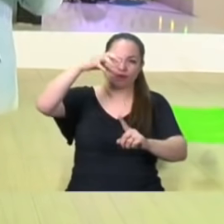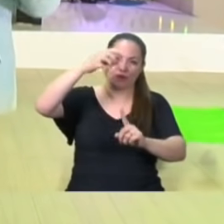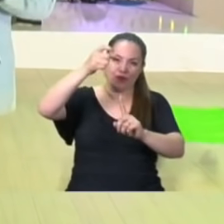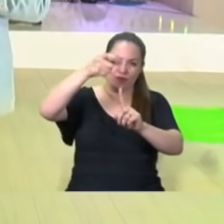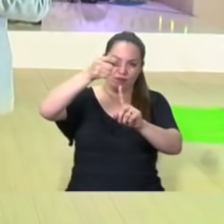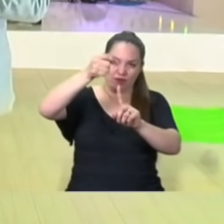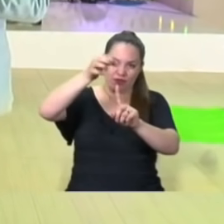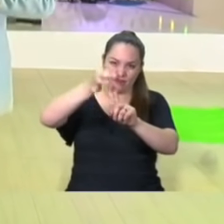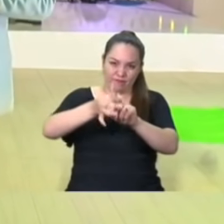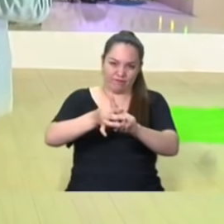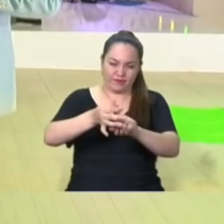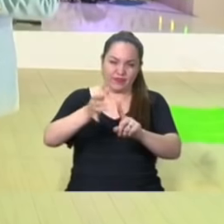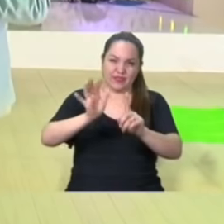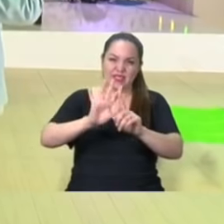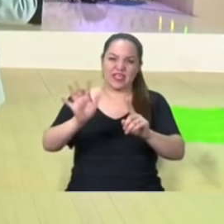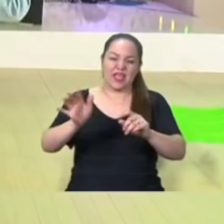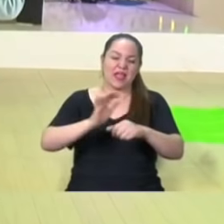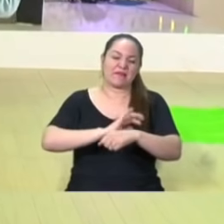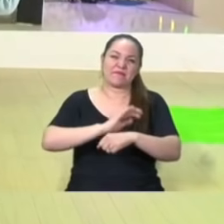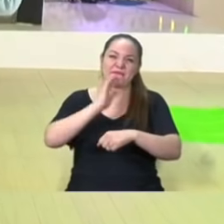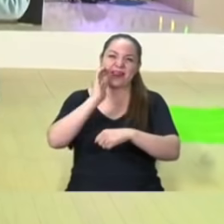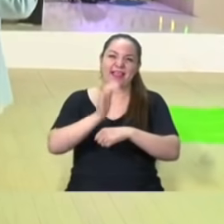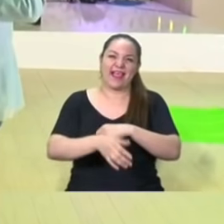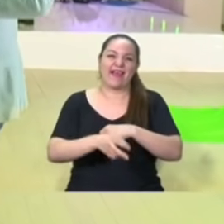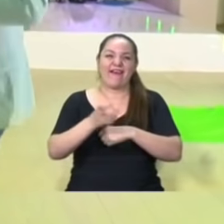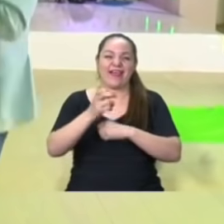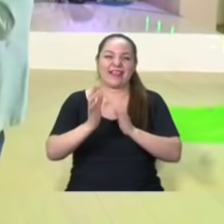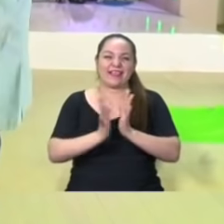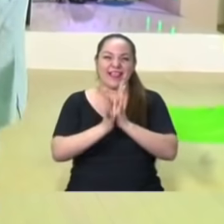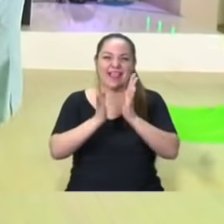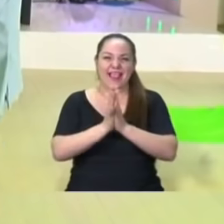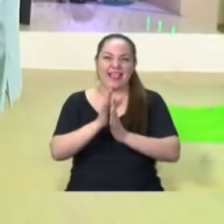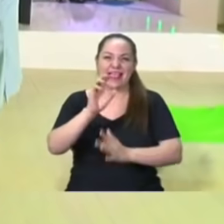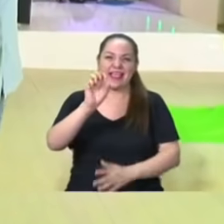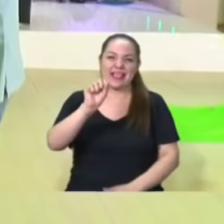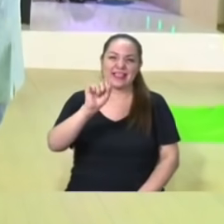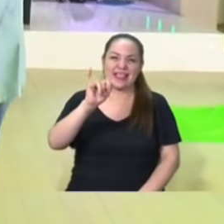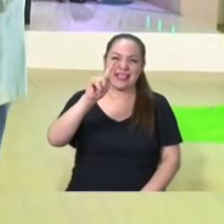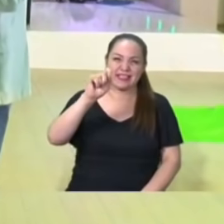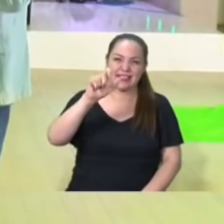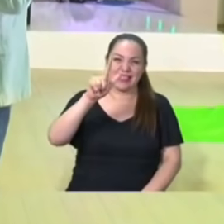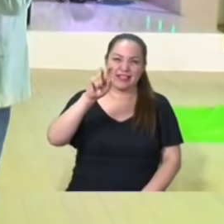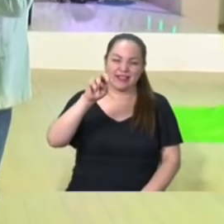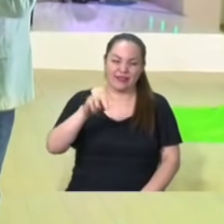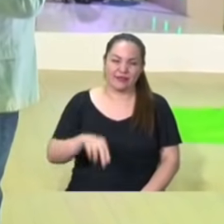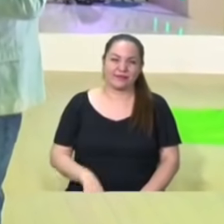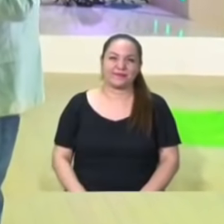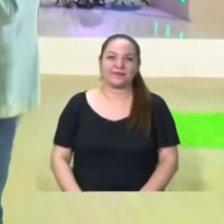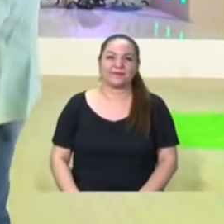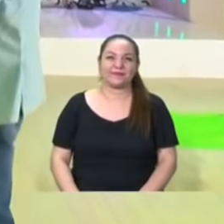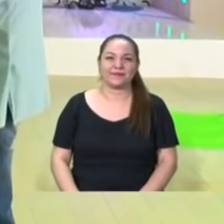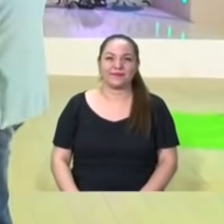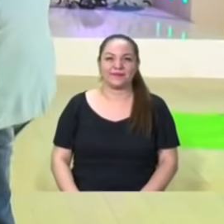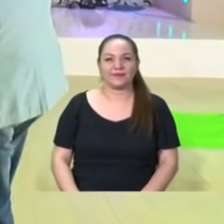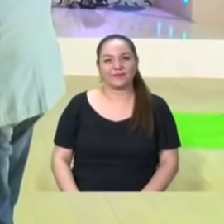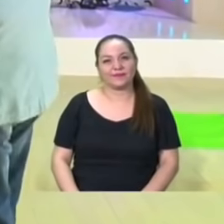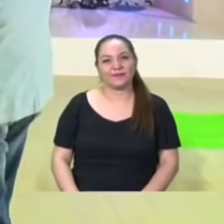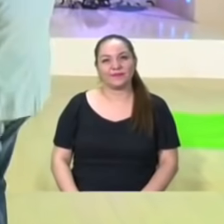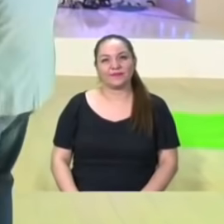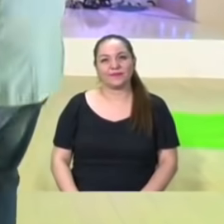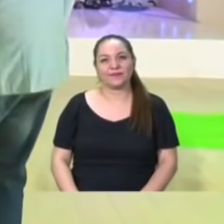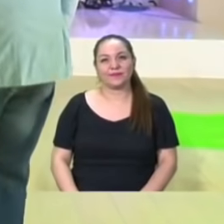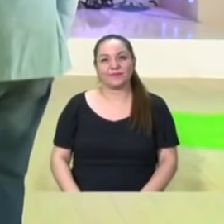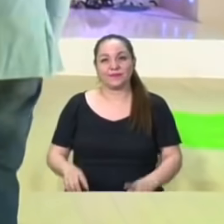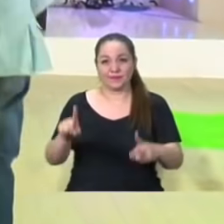Y con ello finalizarán lo que es la prueba de este Seisatlón. Pues empezamos, Robert. Sí, señor Chavana,